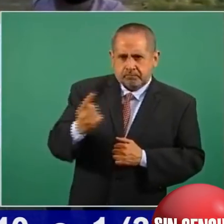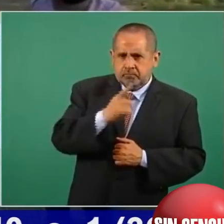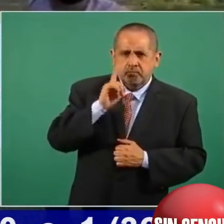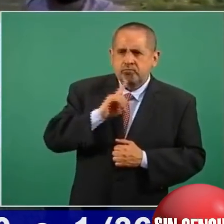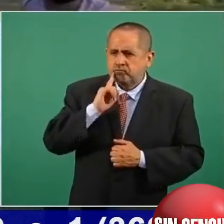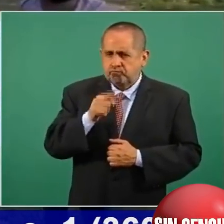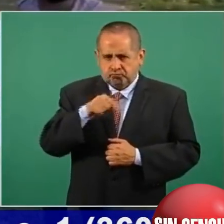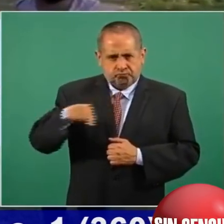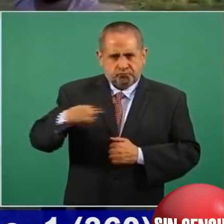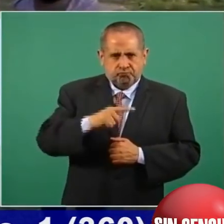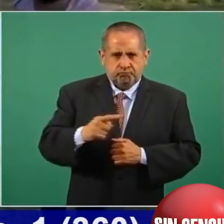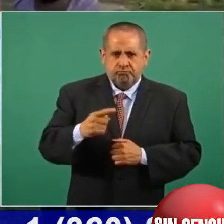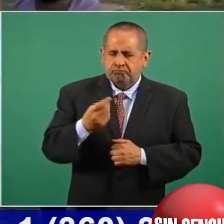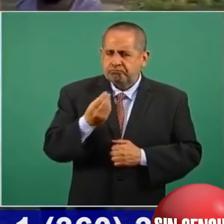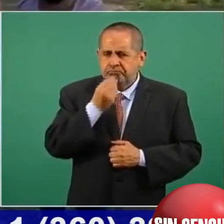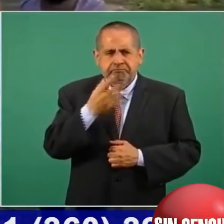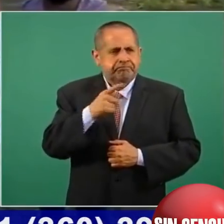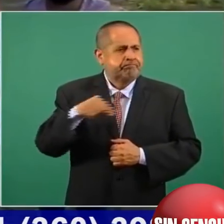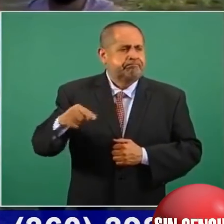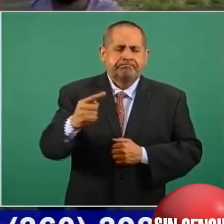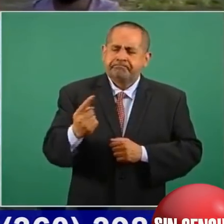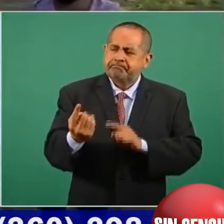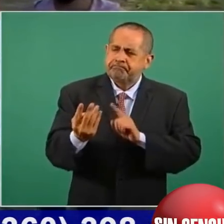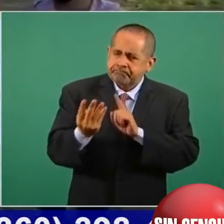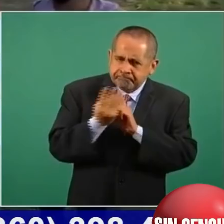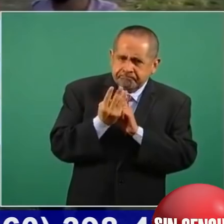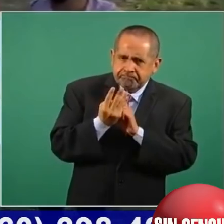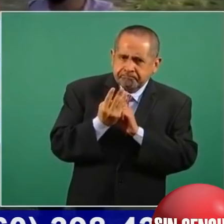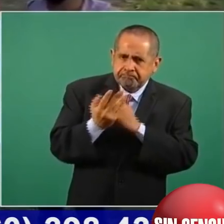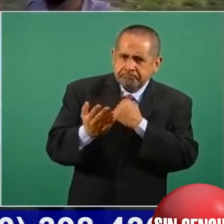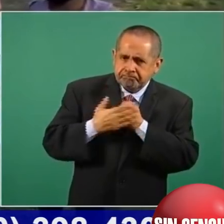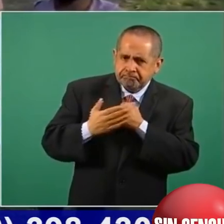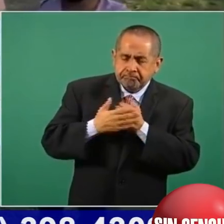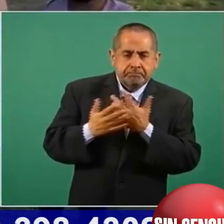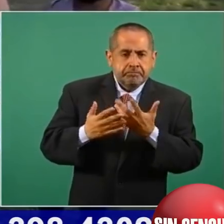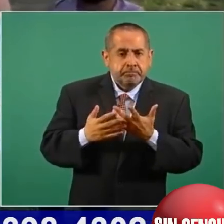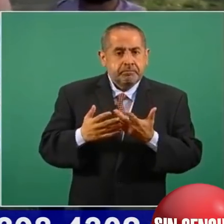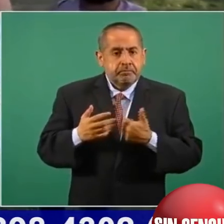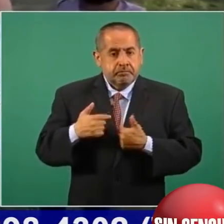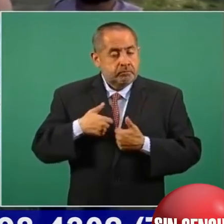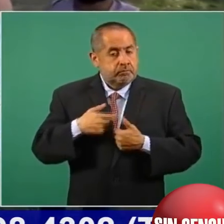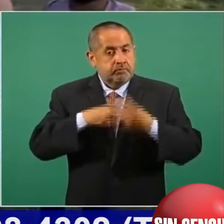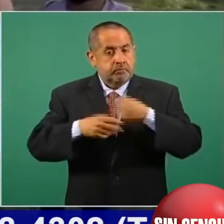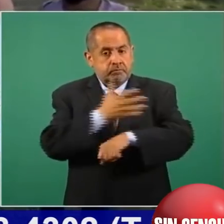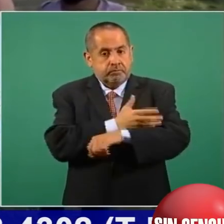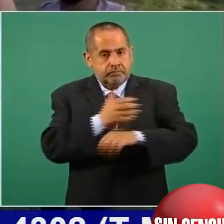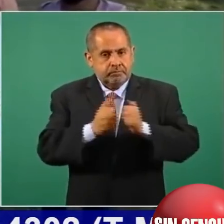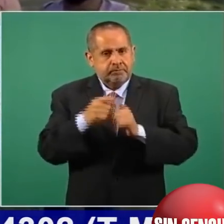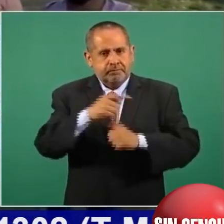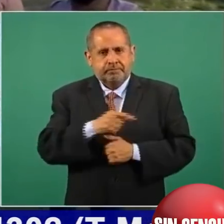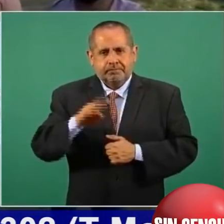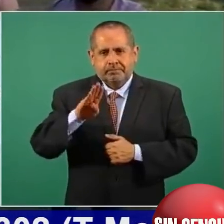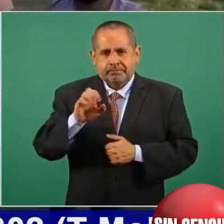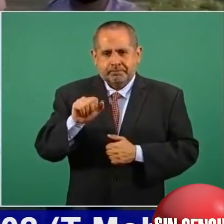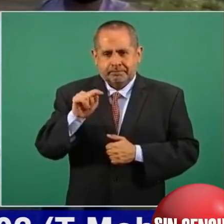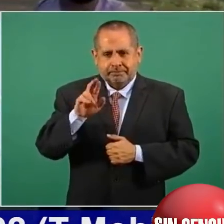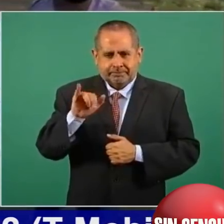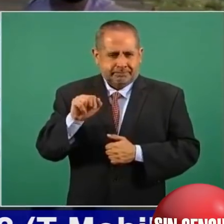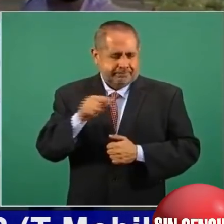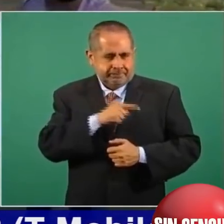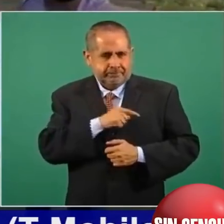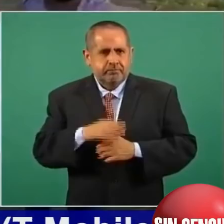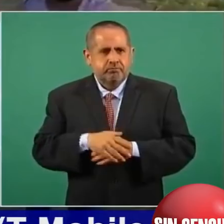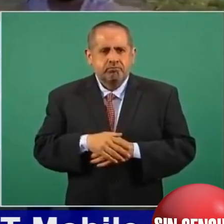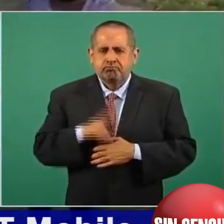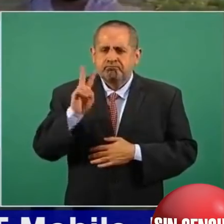mujeres extraordinarias nos detuvieron. Vengo con Beatriz y me